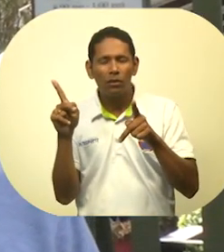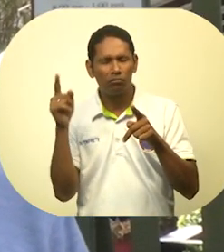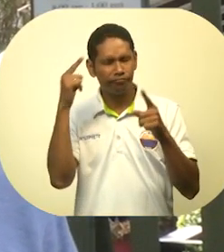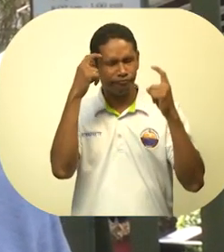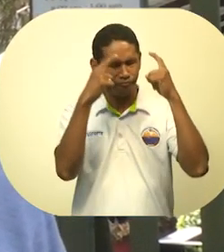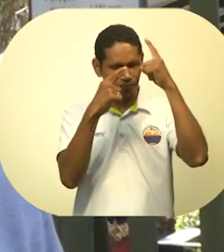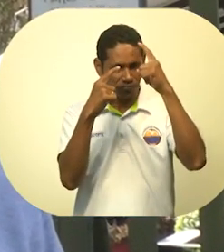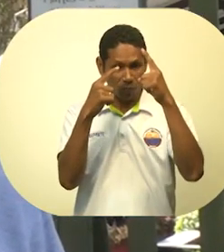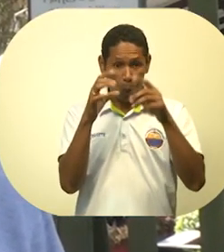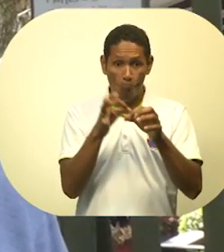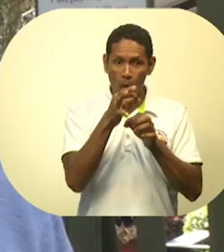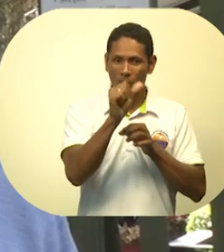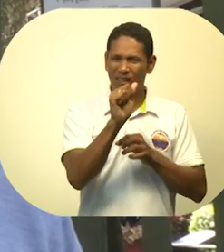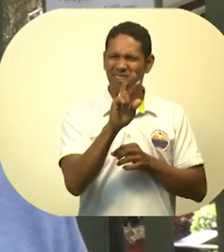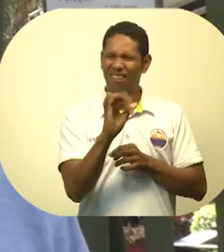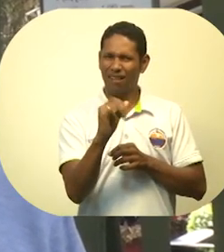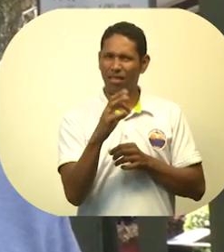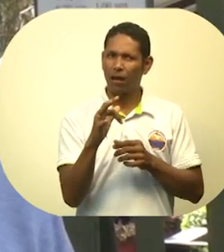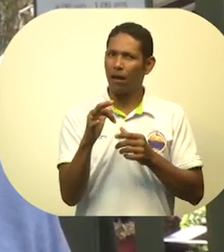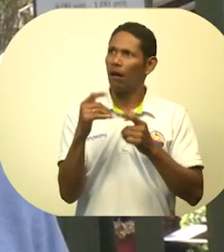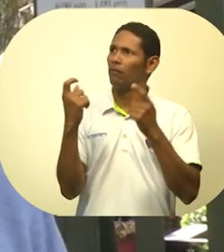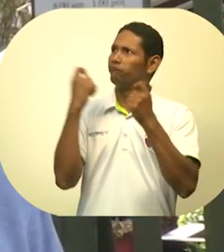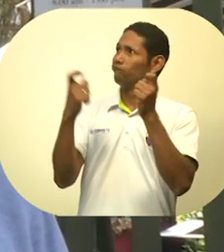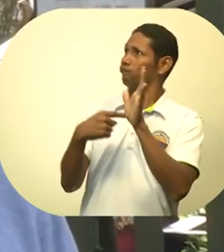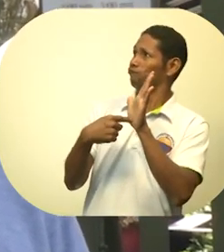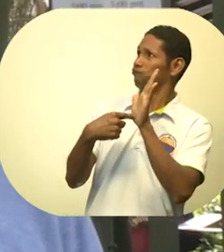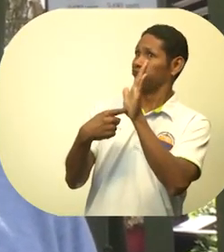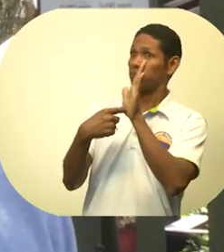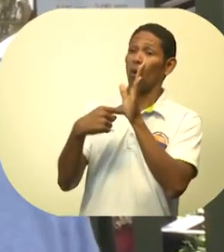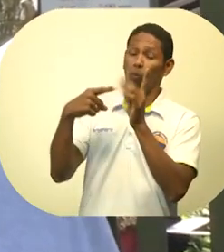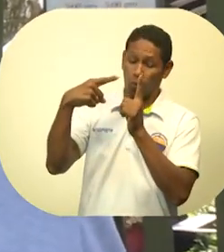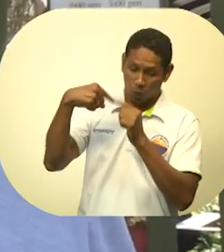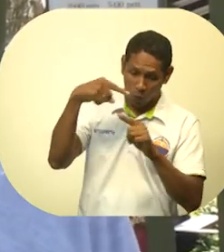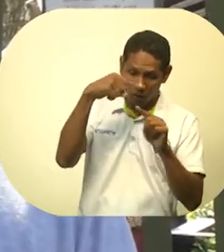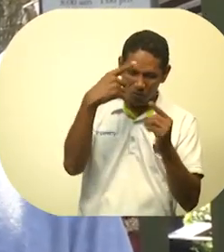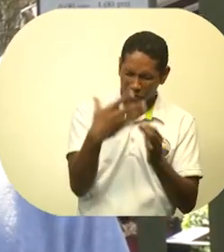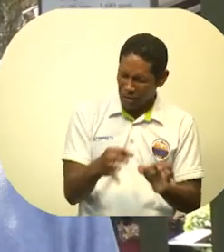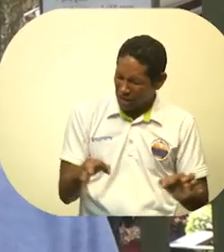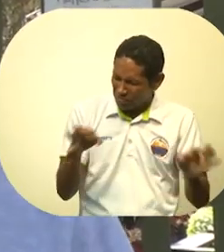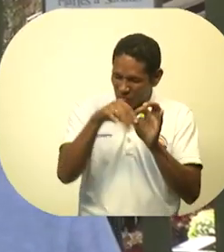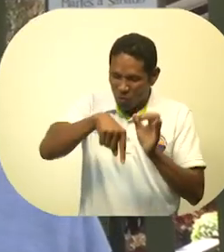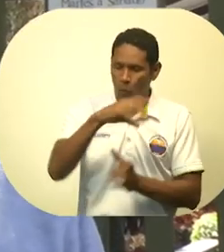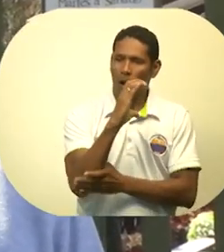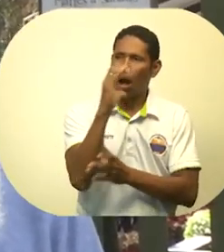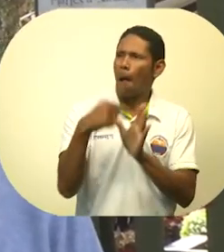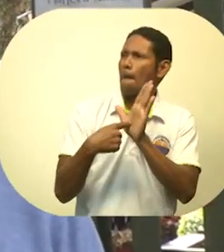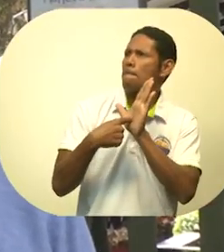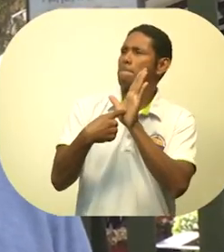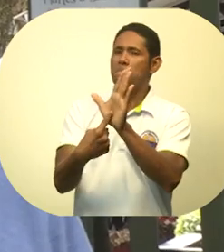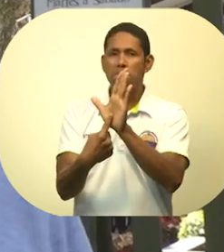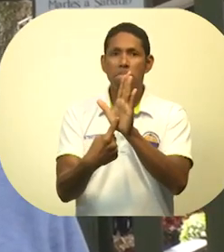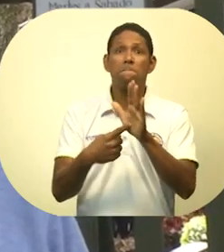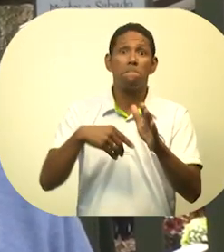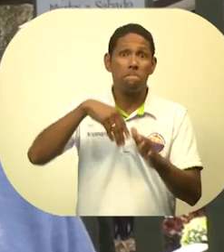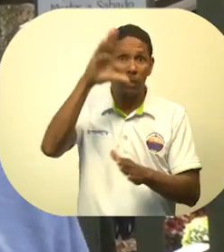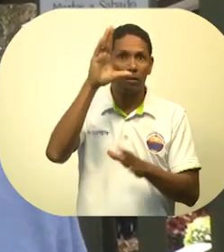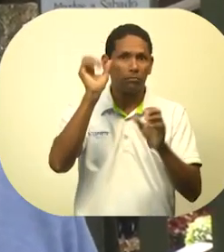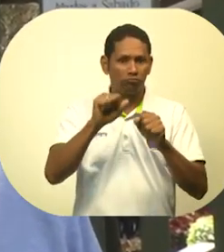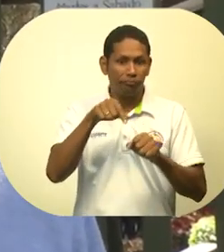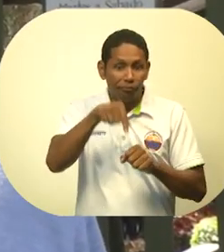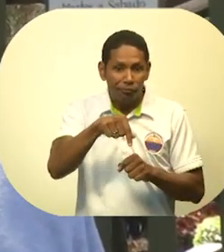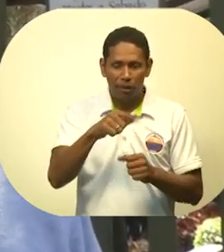proyectar Aracataca como un destino turístico de gran importancia para Colombia, puede hacer de